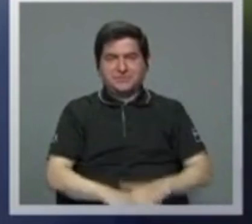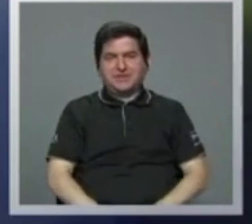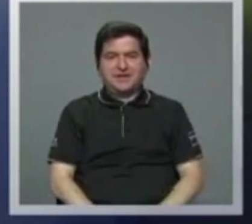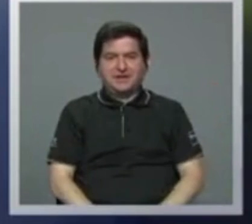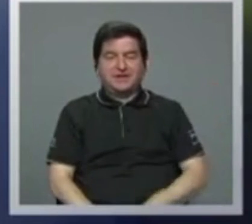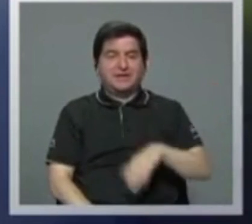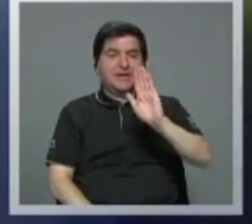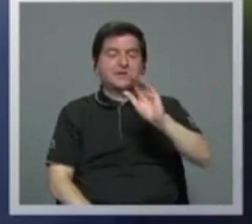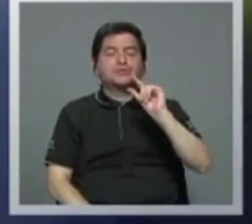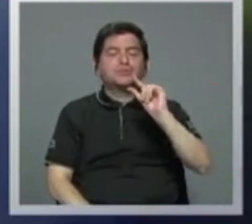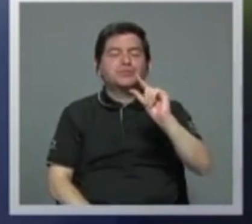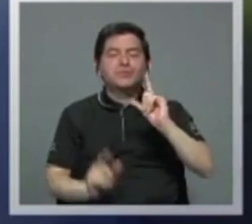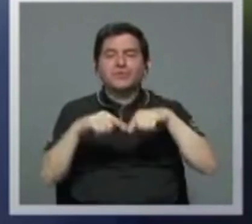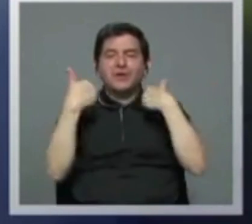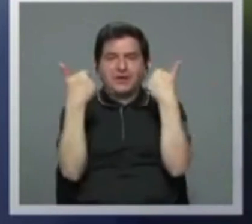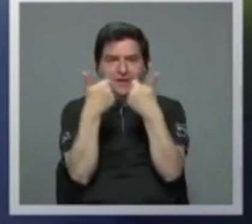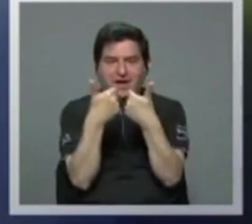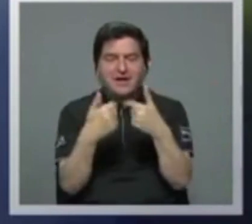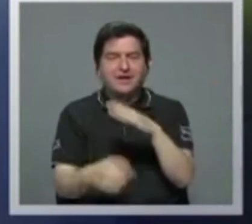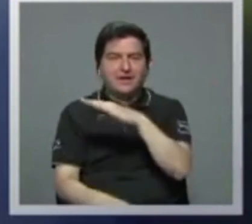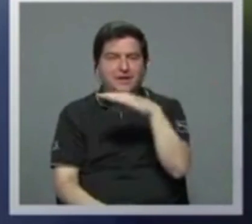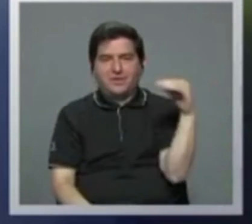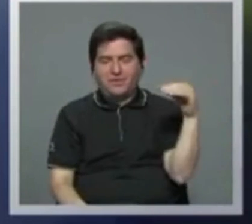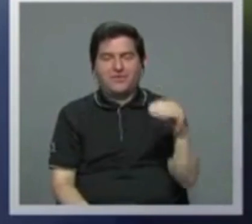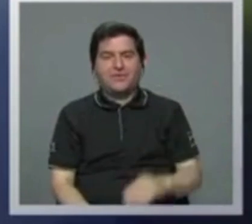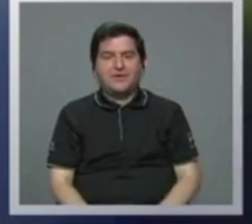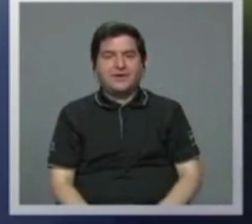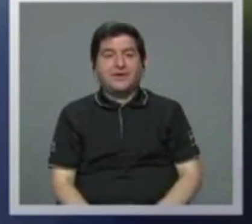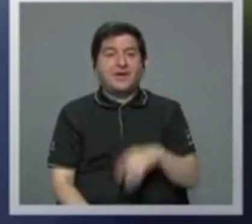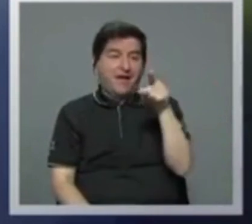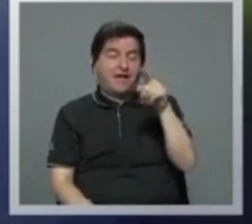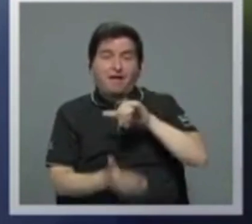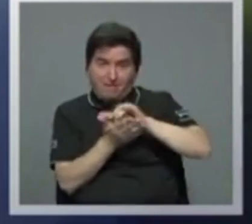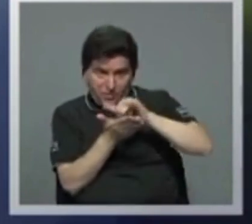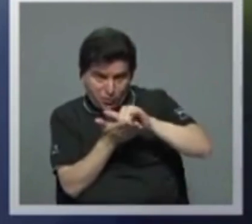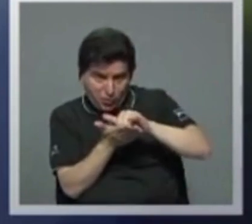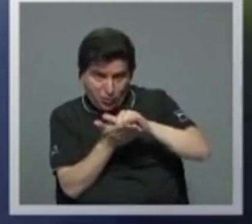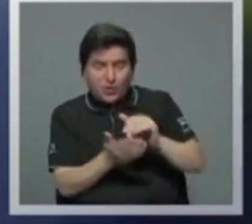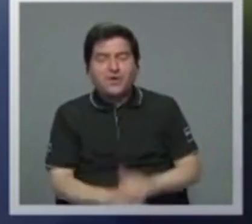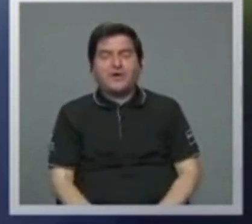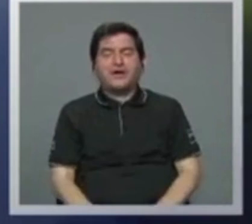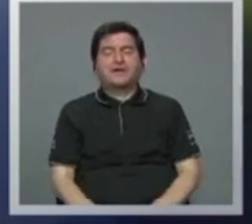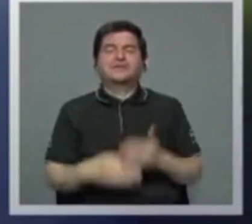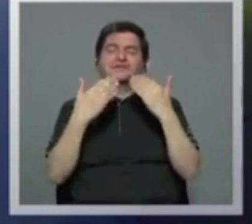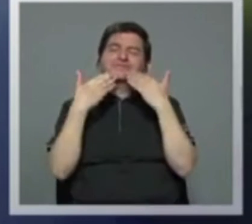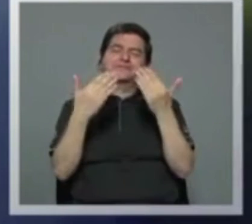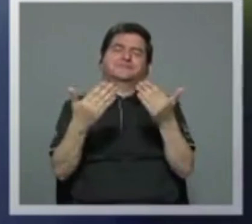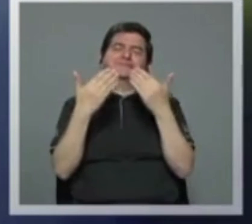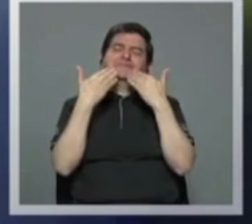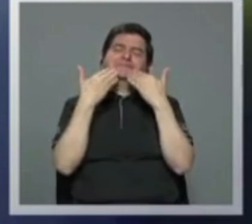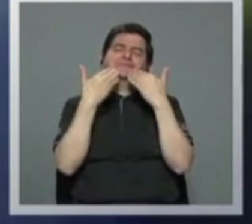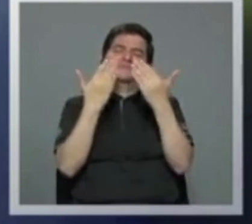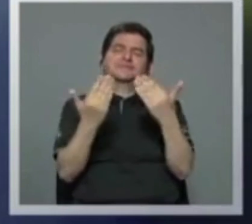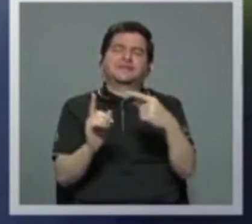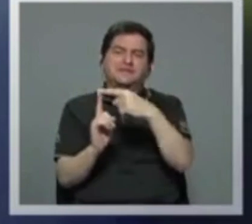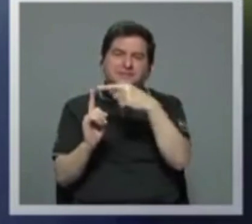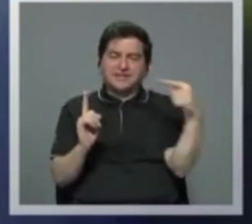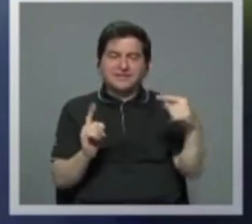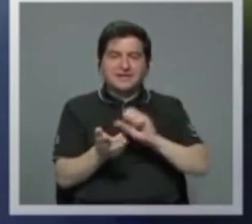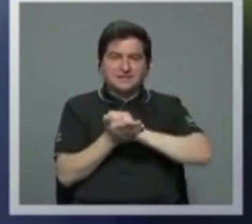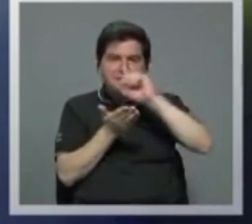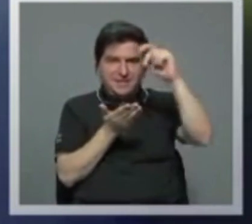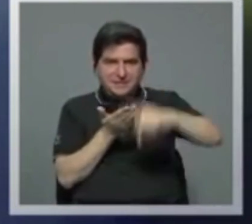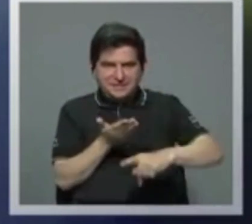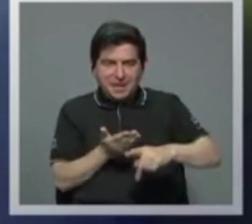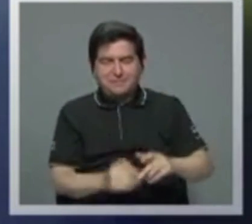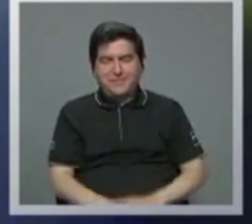a su pequeño grupo y en Manhattan el agradecimiento desde San Pedro de